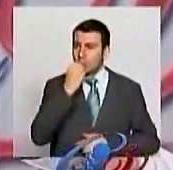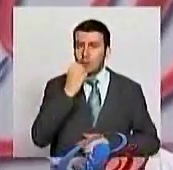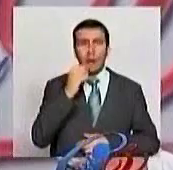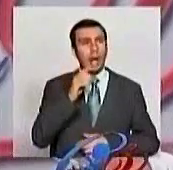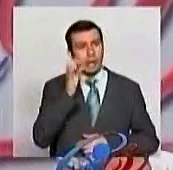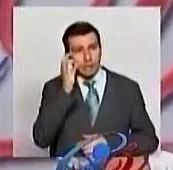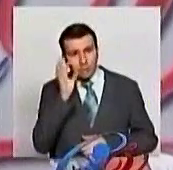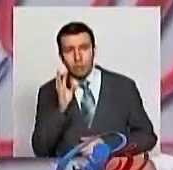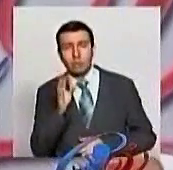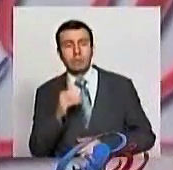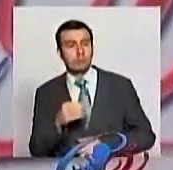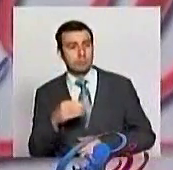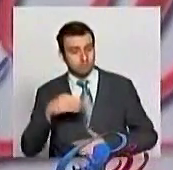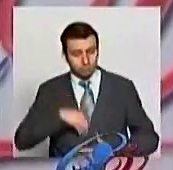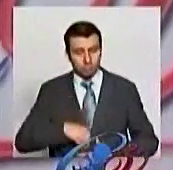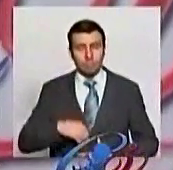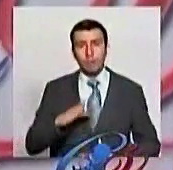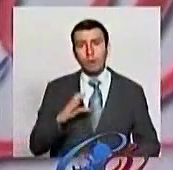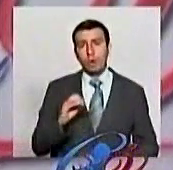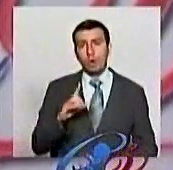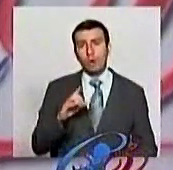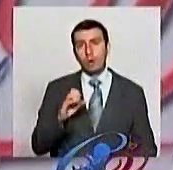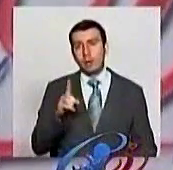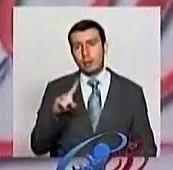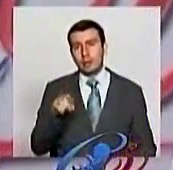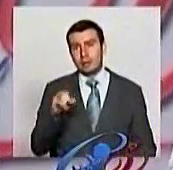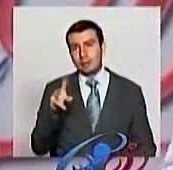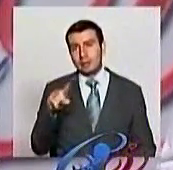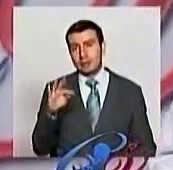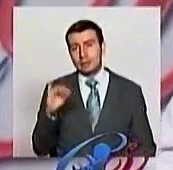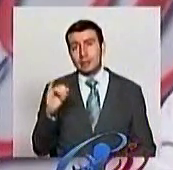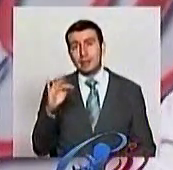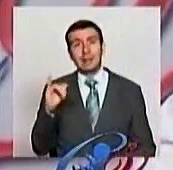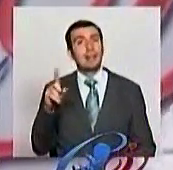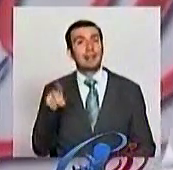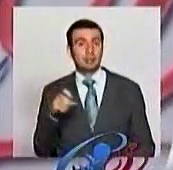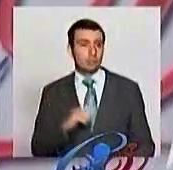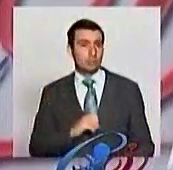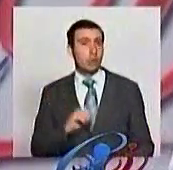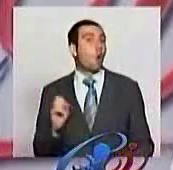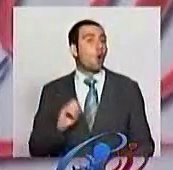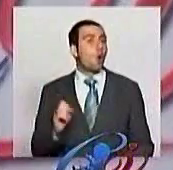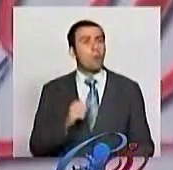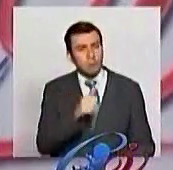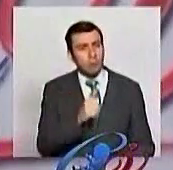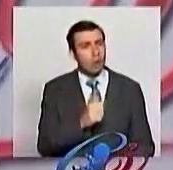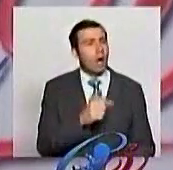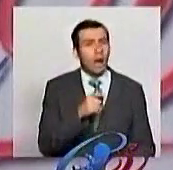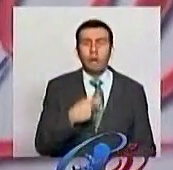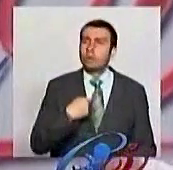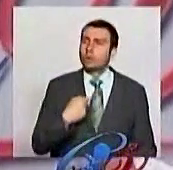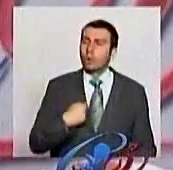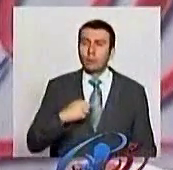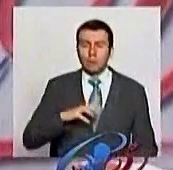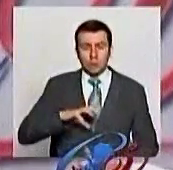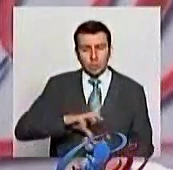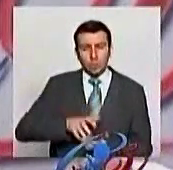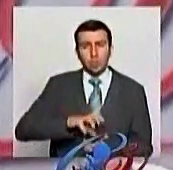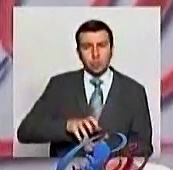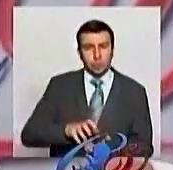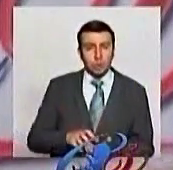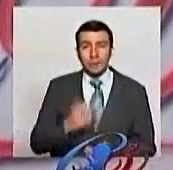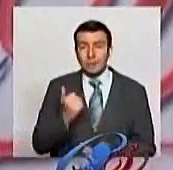tener una colecistitis, ¿cierto? Si el paciente me dice, no, es que a mí eso me da, es después de que tomo jugo de naranja, entonces puede ser